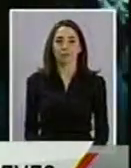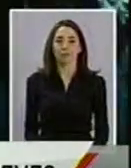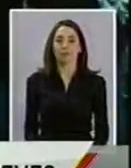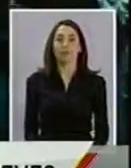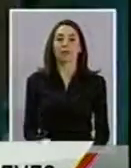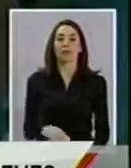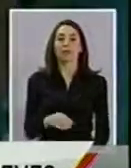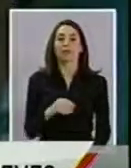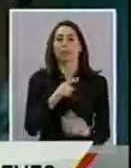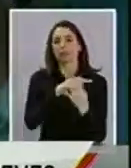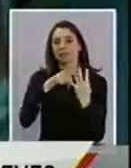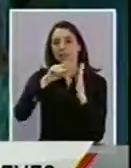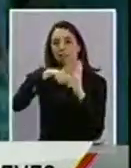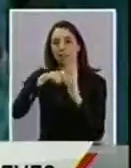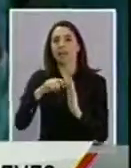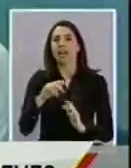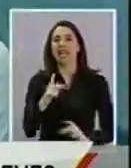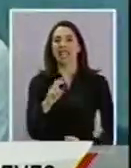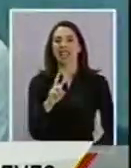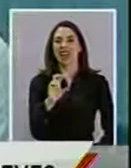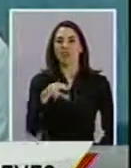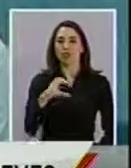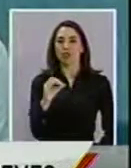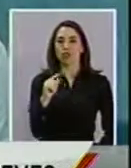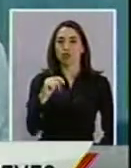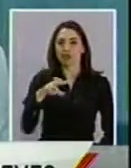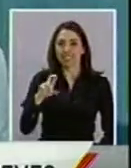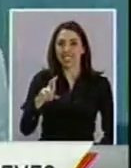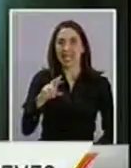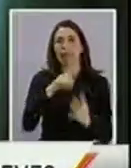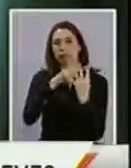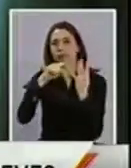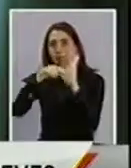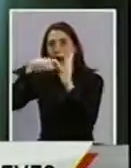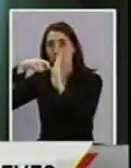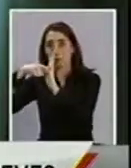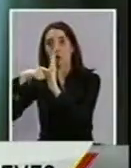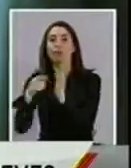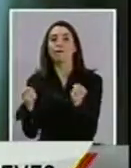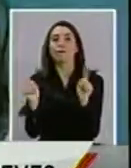Amy Adams, Russell Crowe, Kevin Costner también forman parte de esta película que traerá de